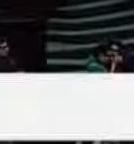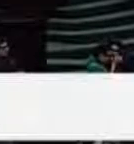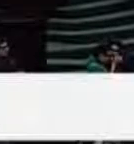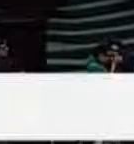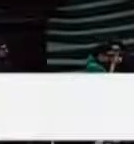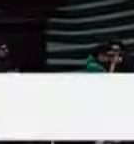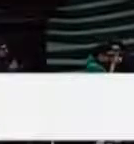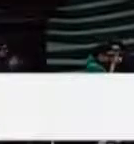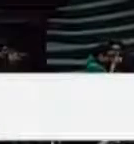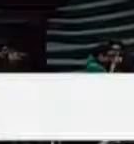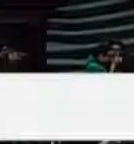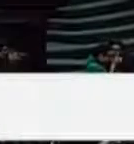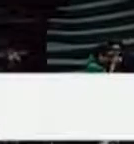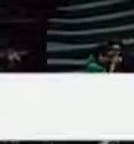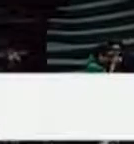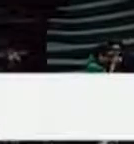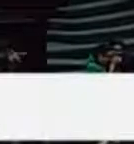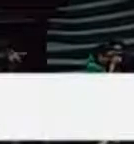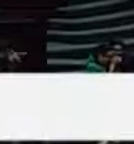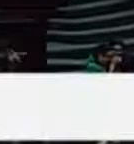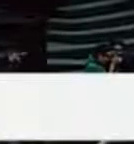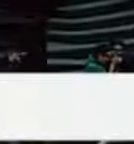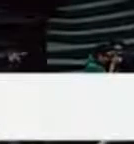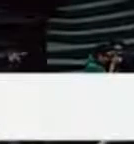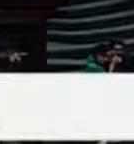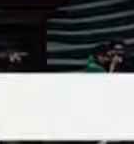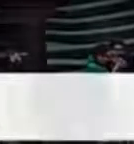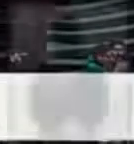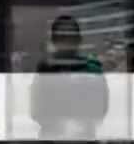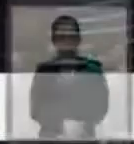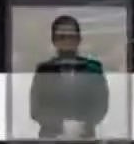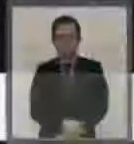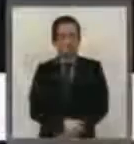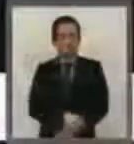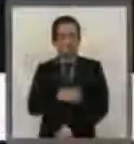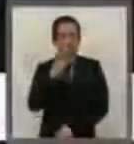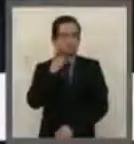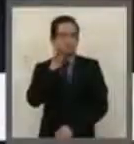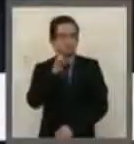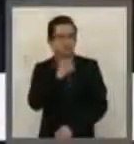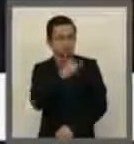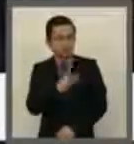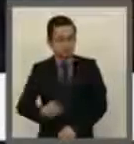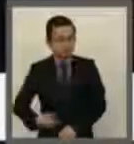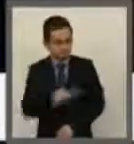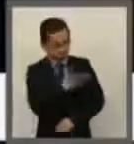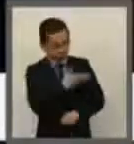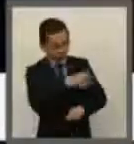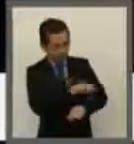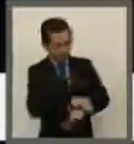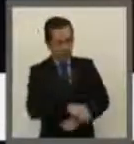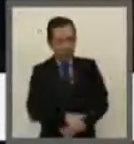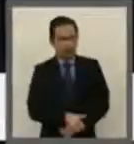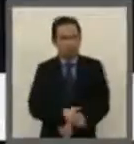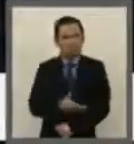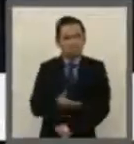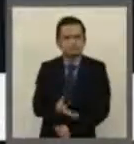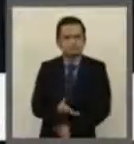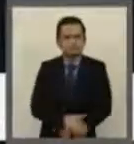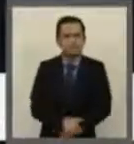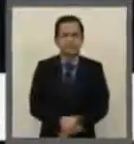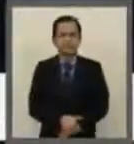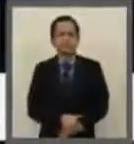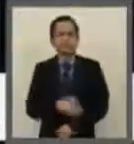Con su permiso, diputada presidenta. Adelante, compañero. Diputados y diputadas, el artículo